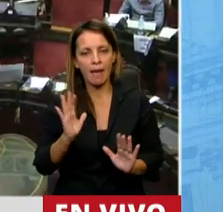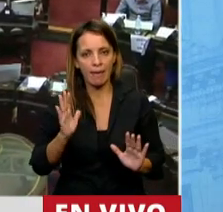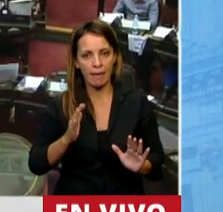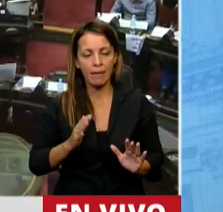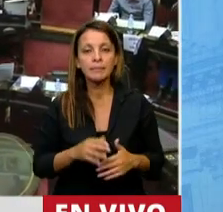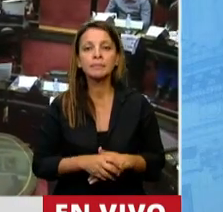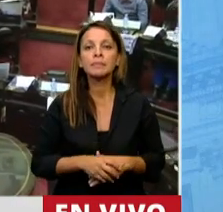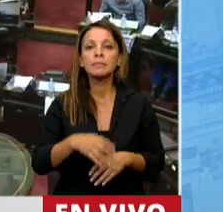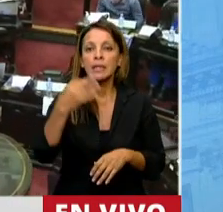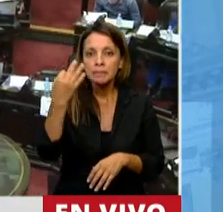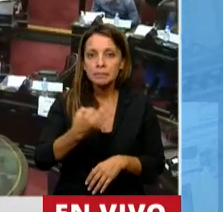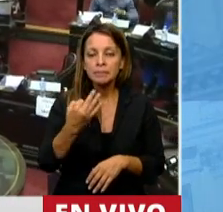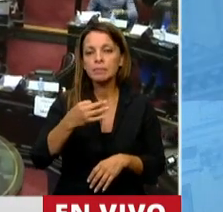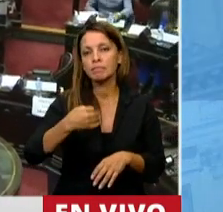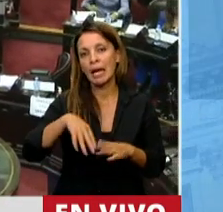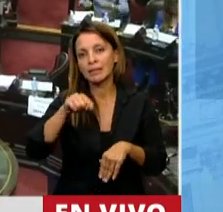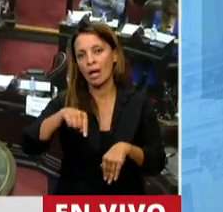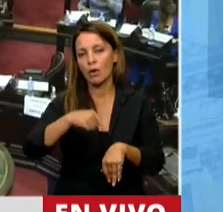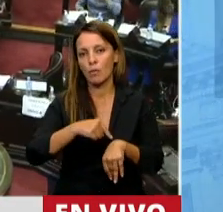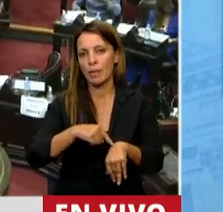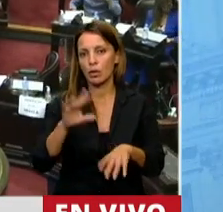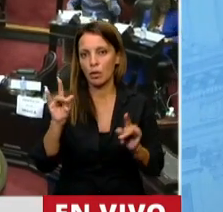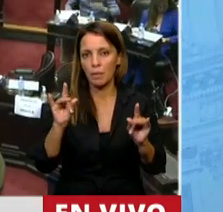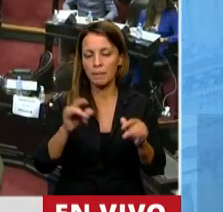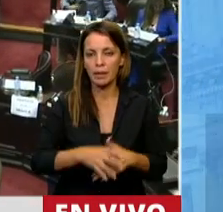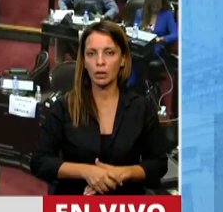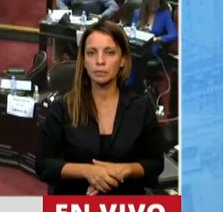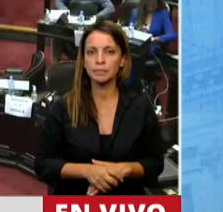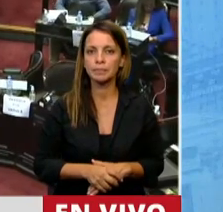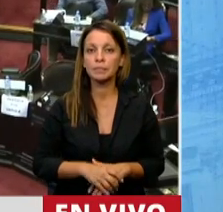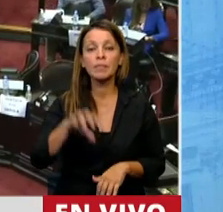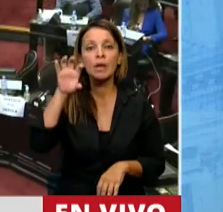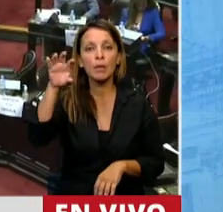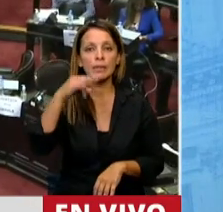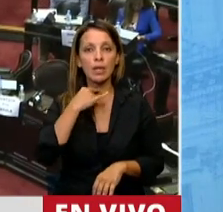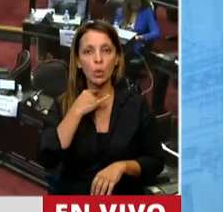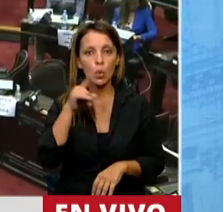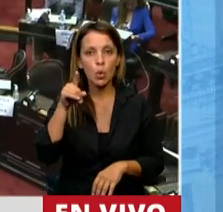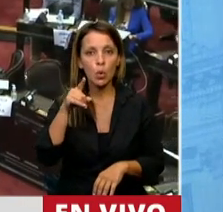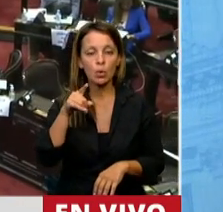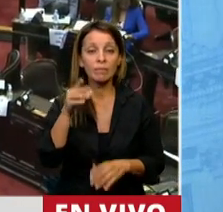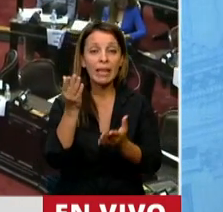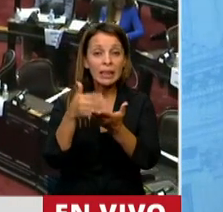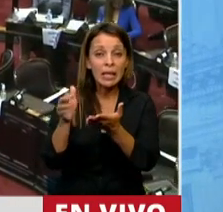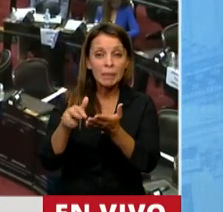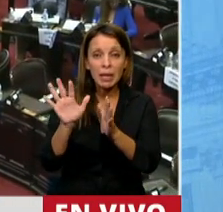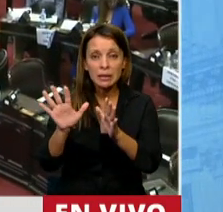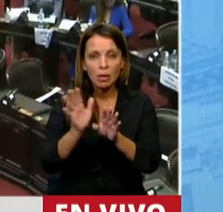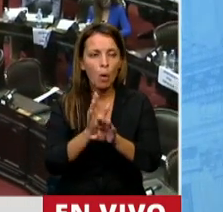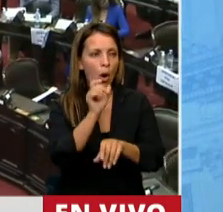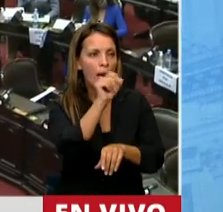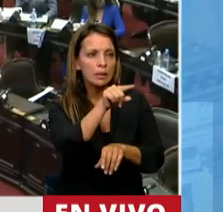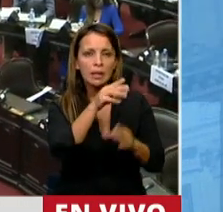pueblo, especialmente en momentos críticos. Mire, en Jujuy, más discriminación que mandar a marcar las casas de